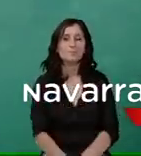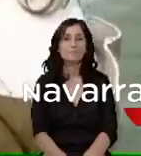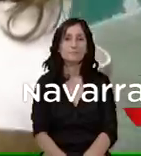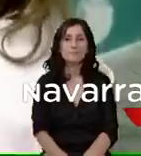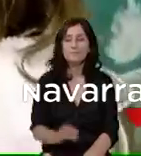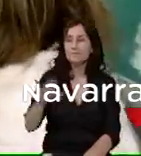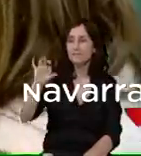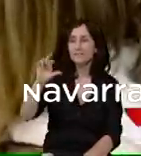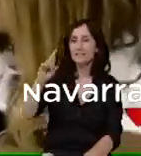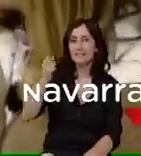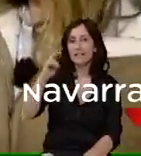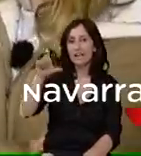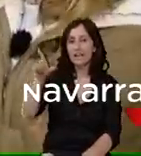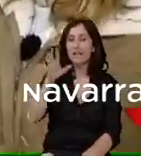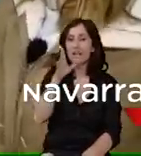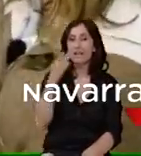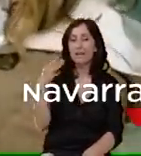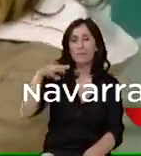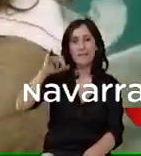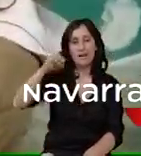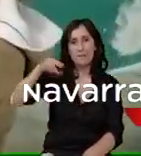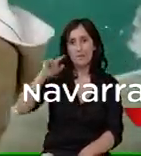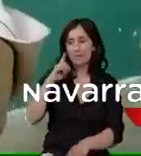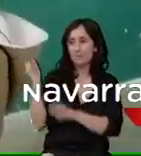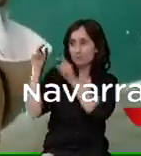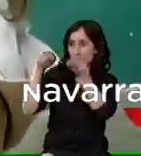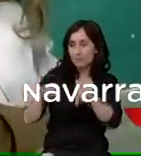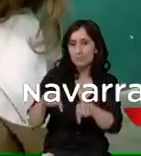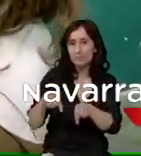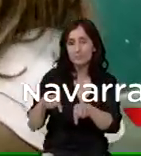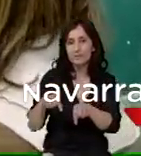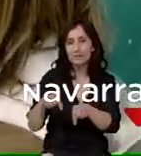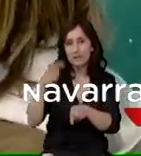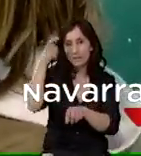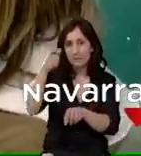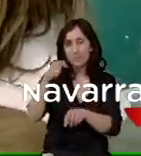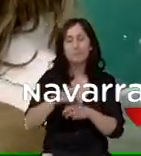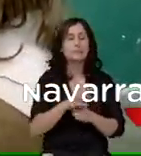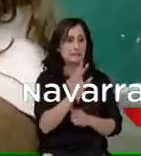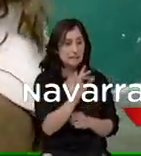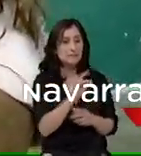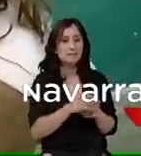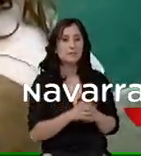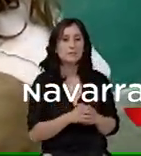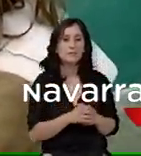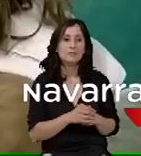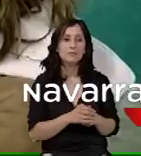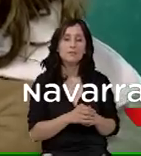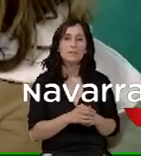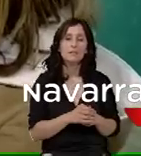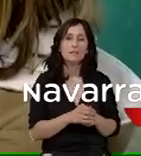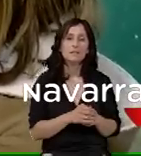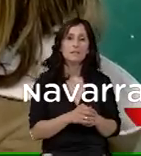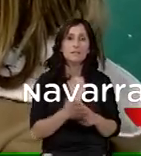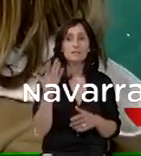Israel, que has dejado Miami durante unos meses para venir aquí a Cabanillas. Así es. Han cerrado el frontón por obras,